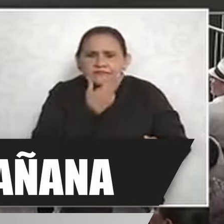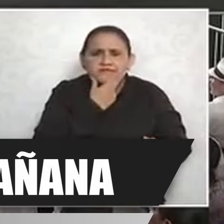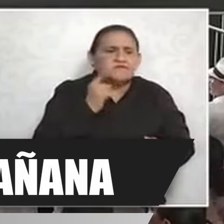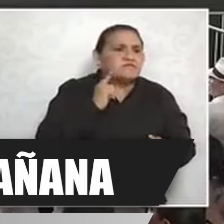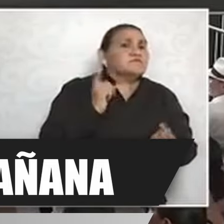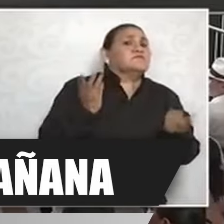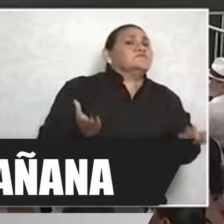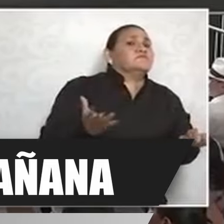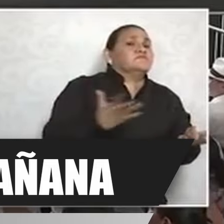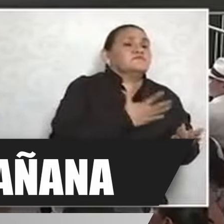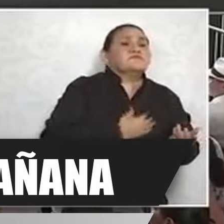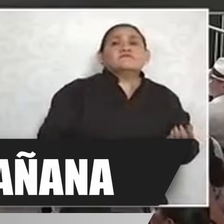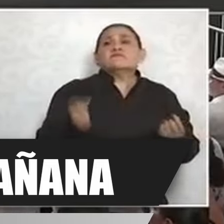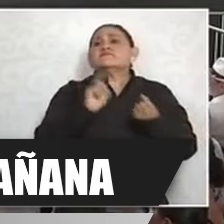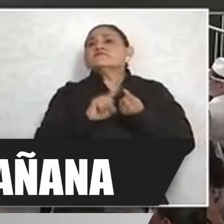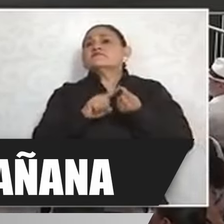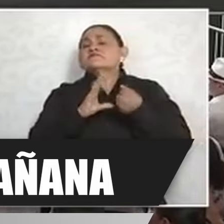De los hijos.